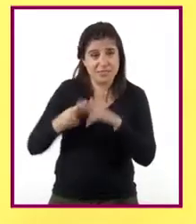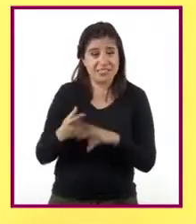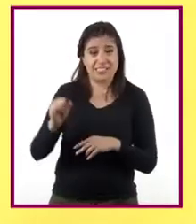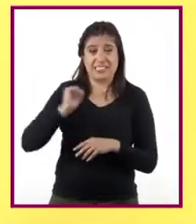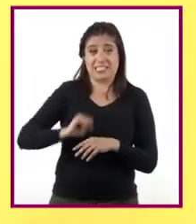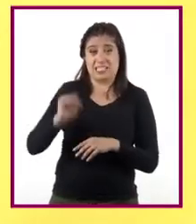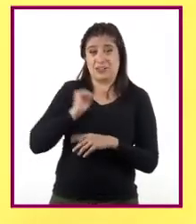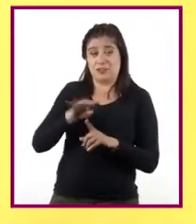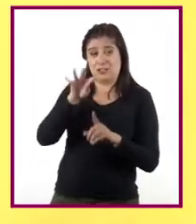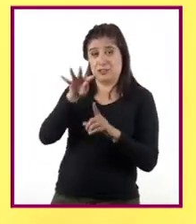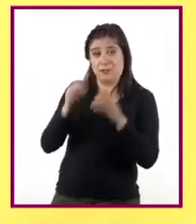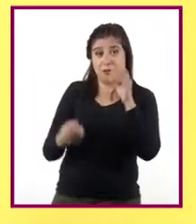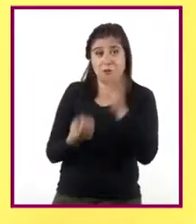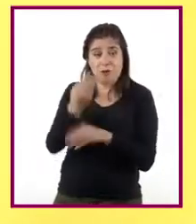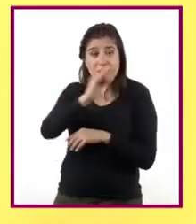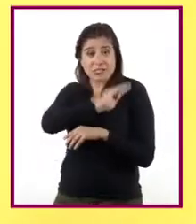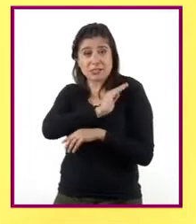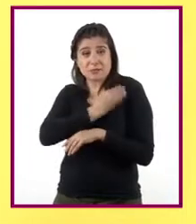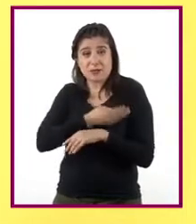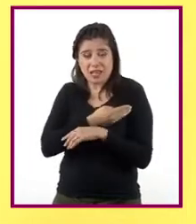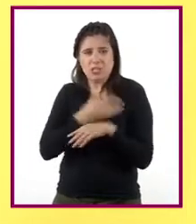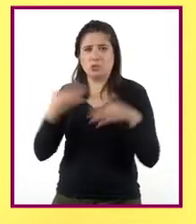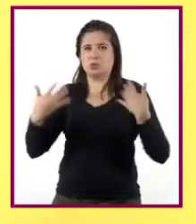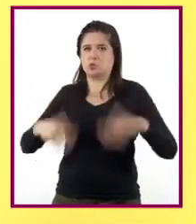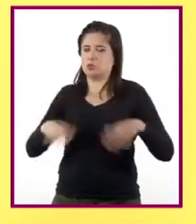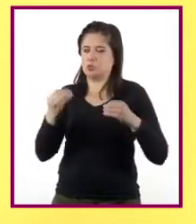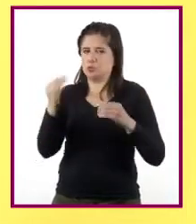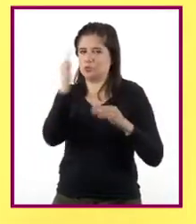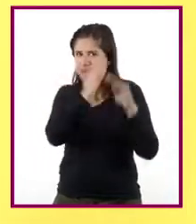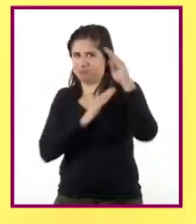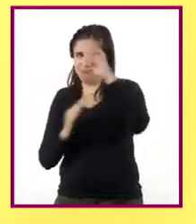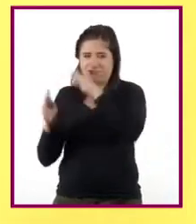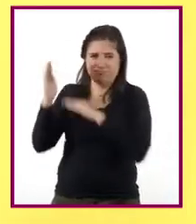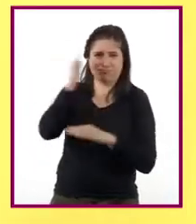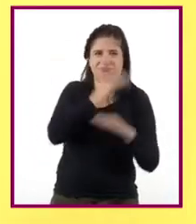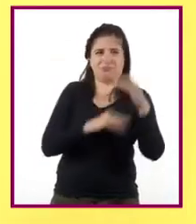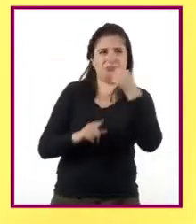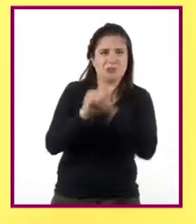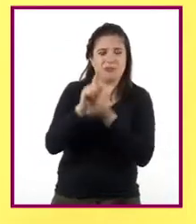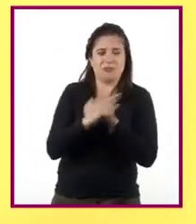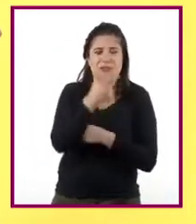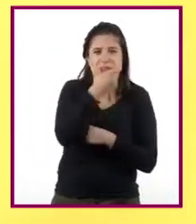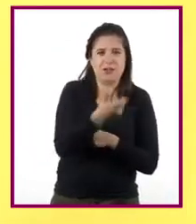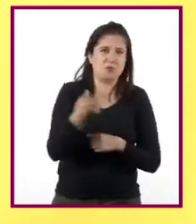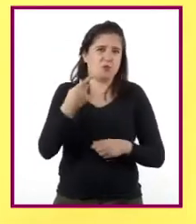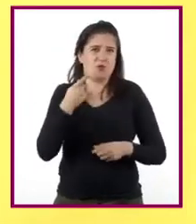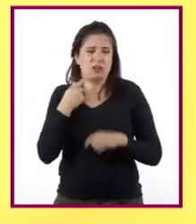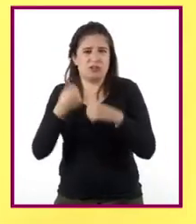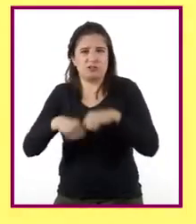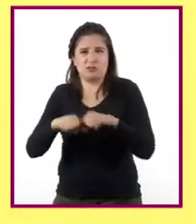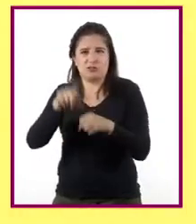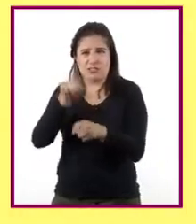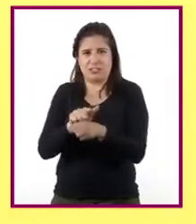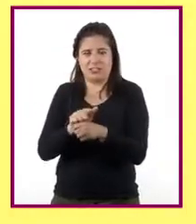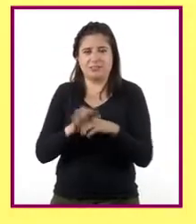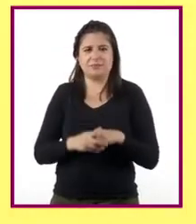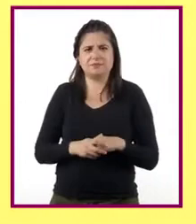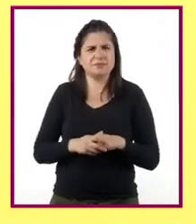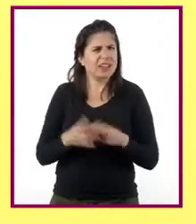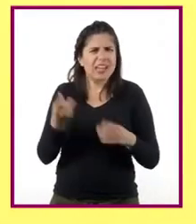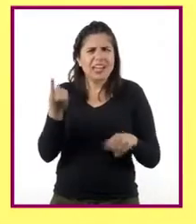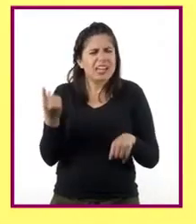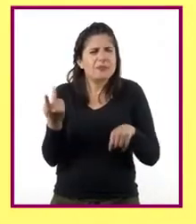XIX, la Nueva España se vio afectada por diversas crisis en los ámbitos económico, político y social. ¿Qué